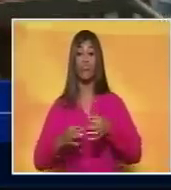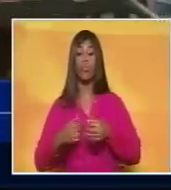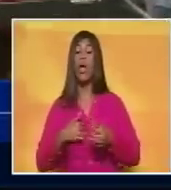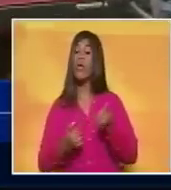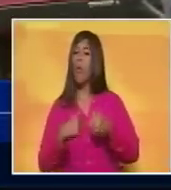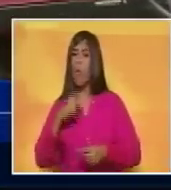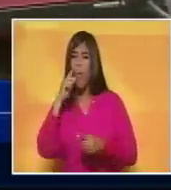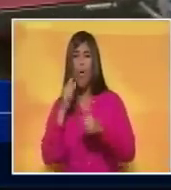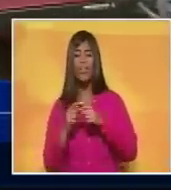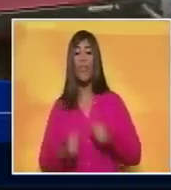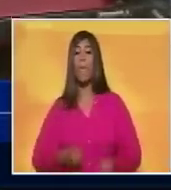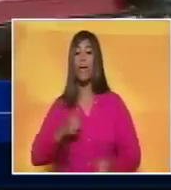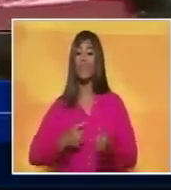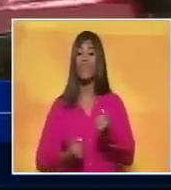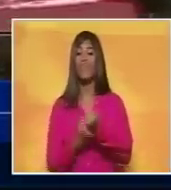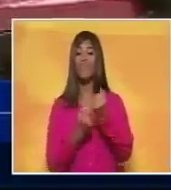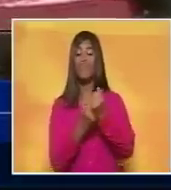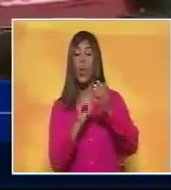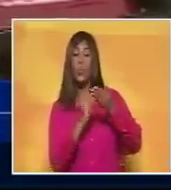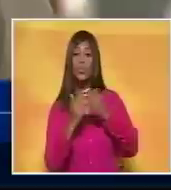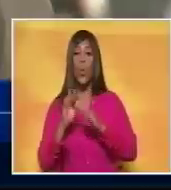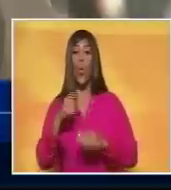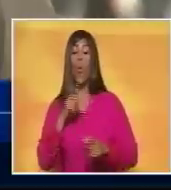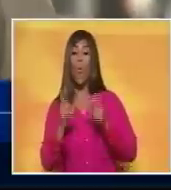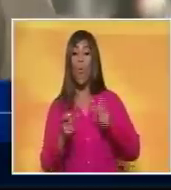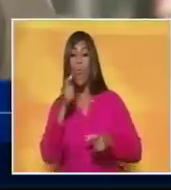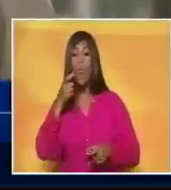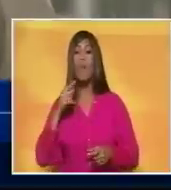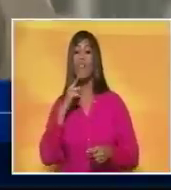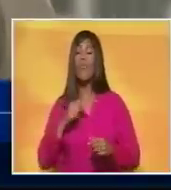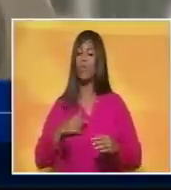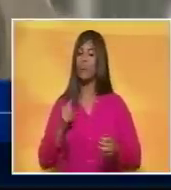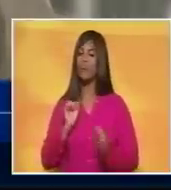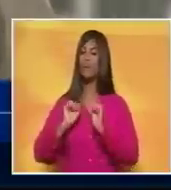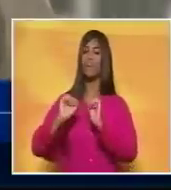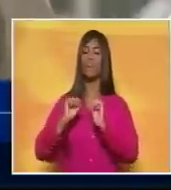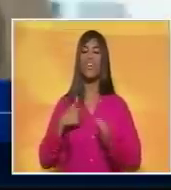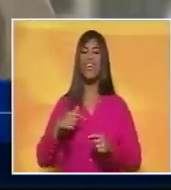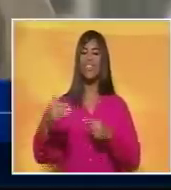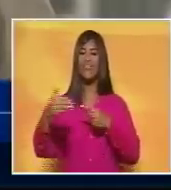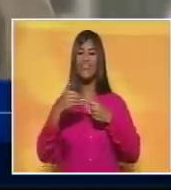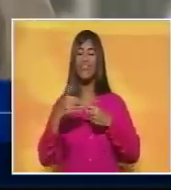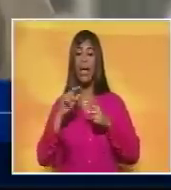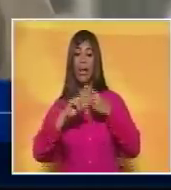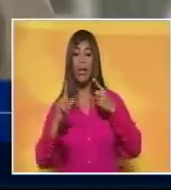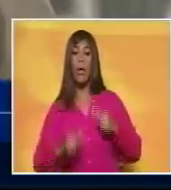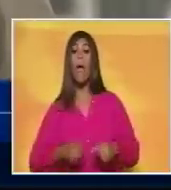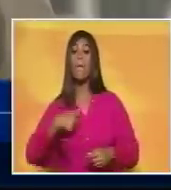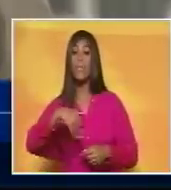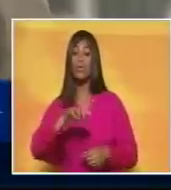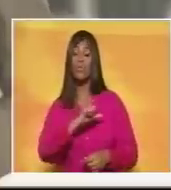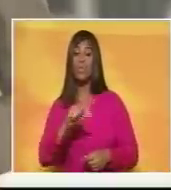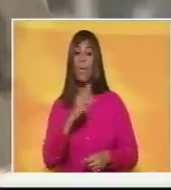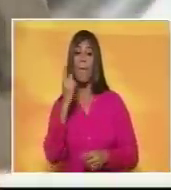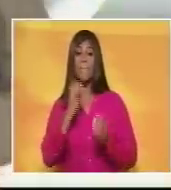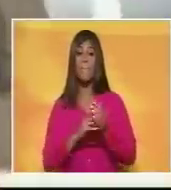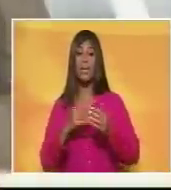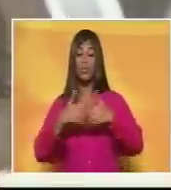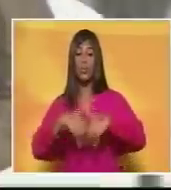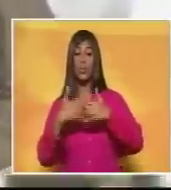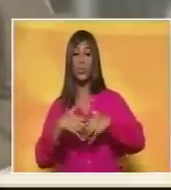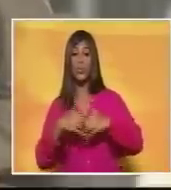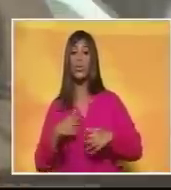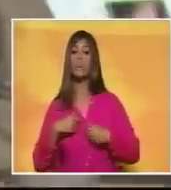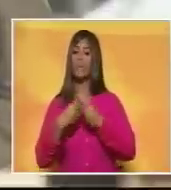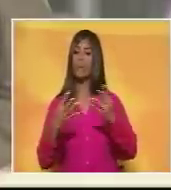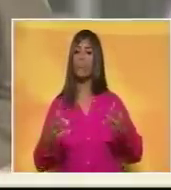apoyando a los consejos comunales y hacer frente a la actual crisis energética, la próxima semana hará entrega de otras 1.000 plantas eléctricas para un total de 4.000 que